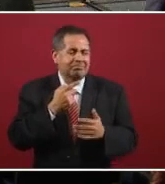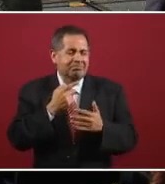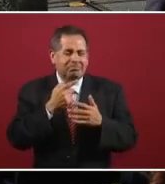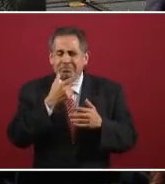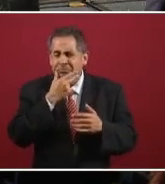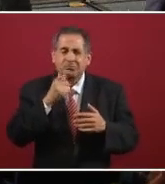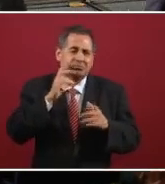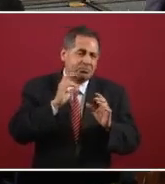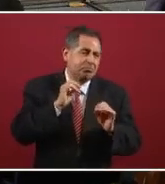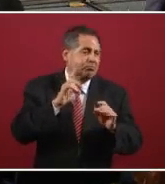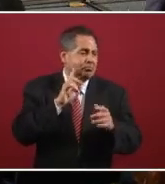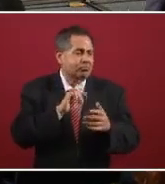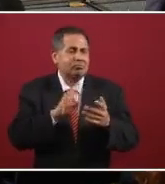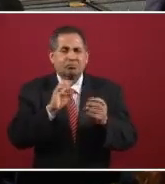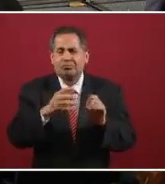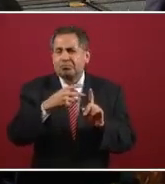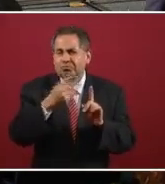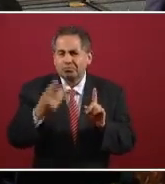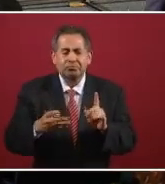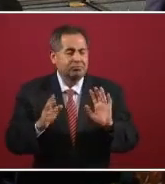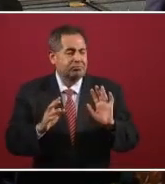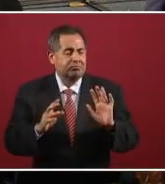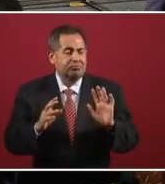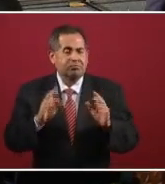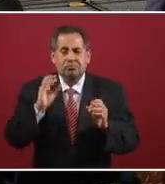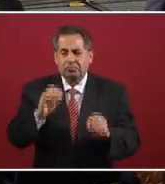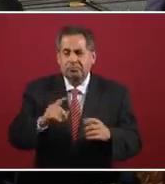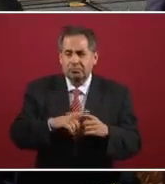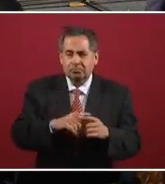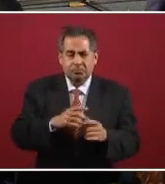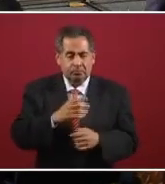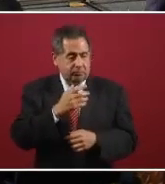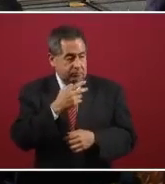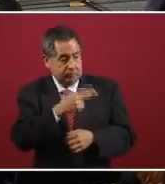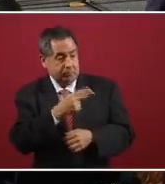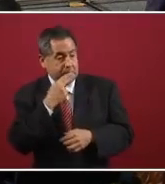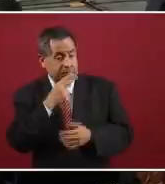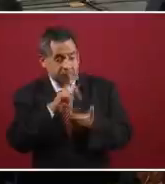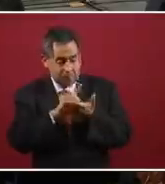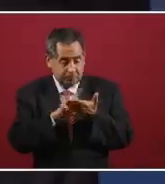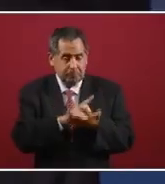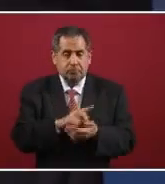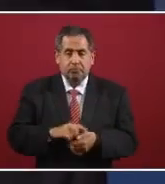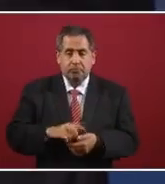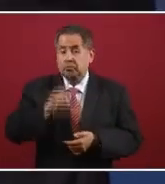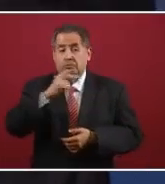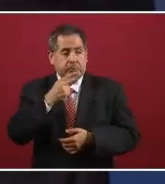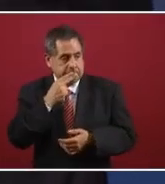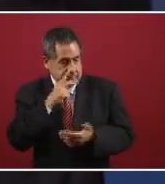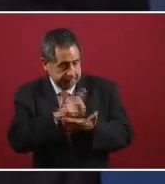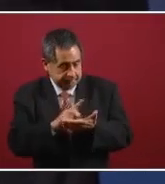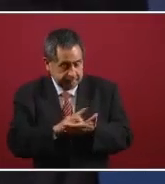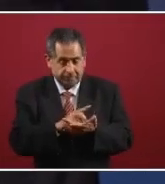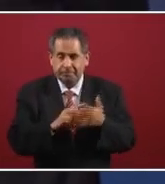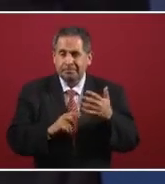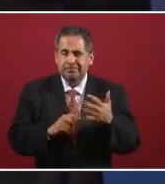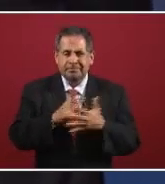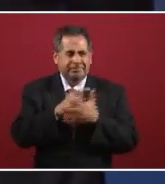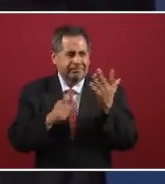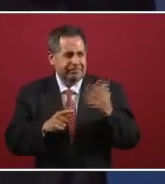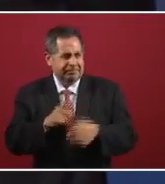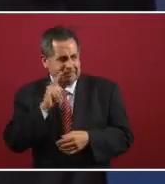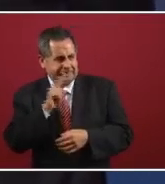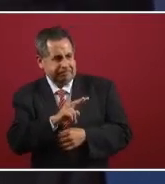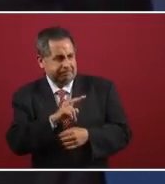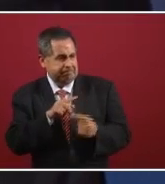de preferencia sexual, de uso de sustancias, de no uso de sustancias. No hay que ver al otro